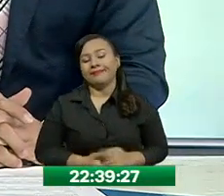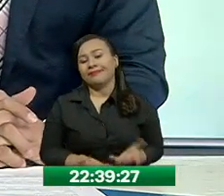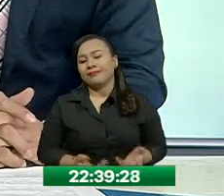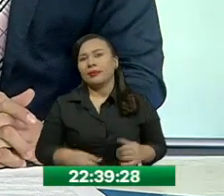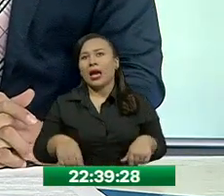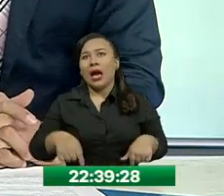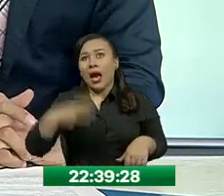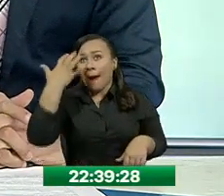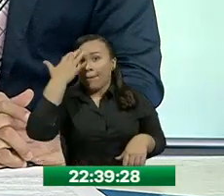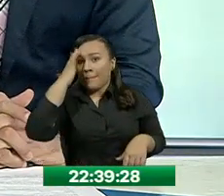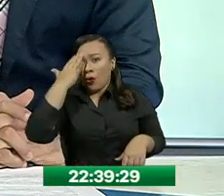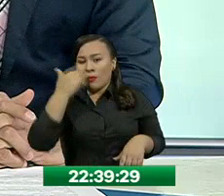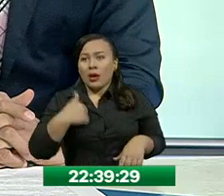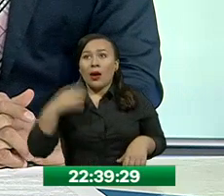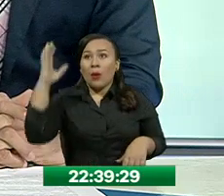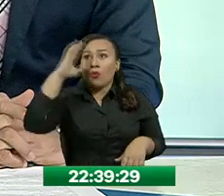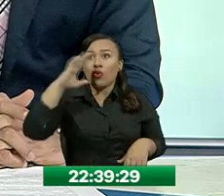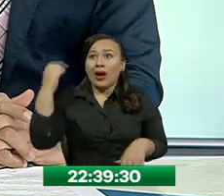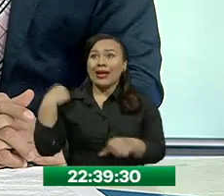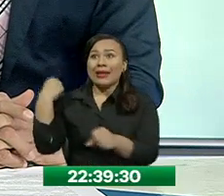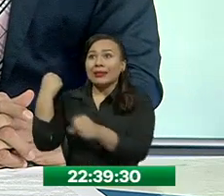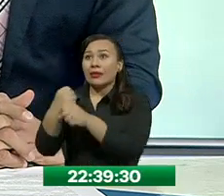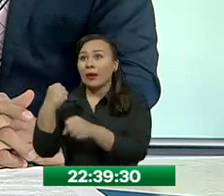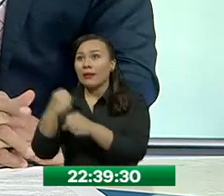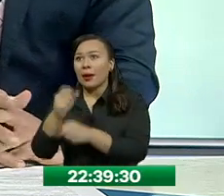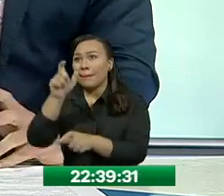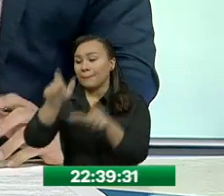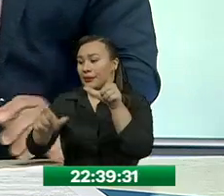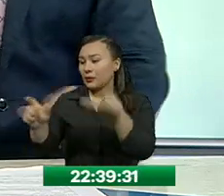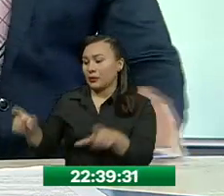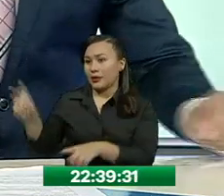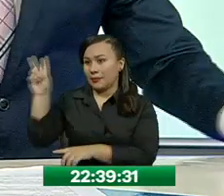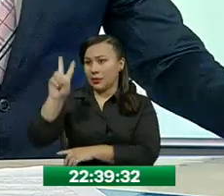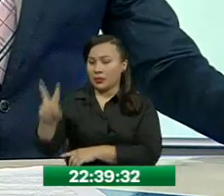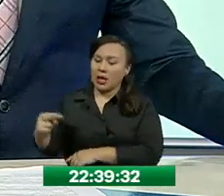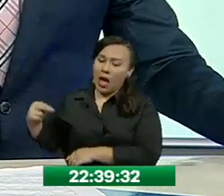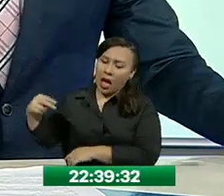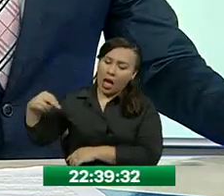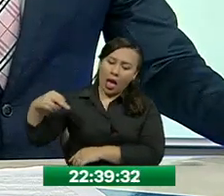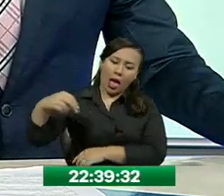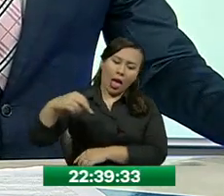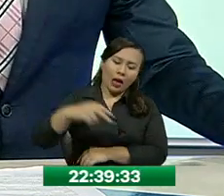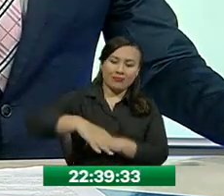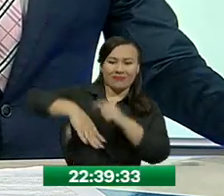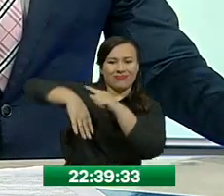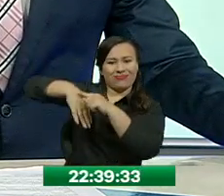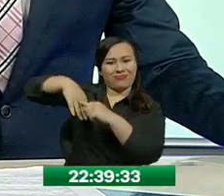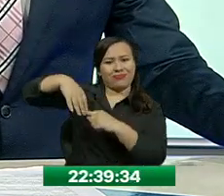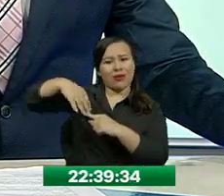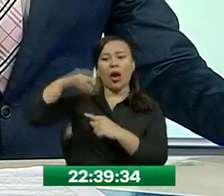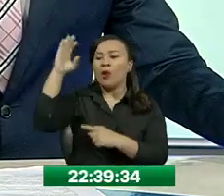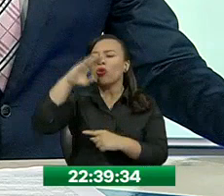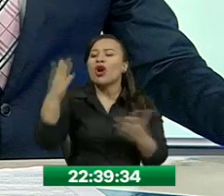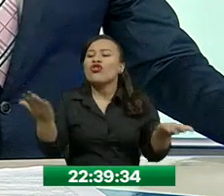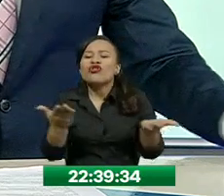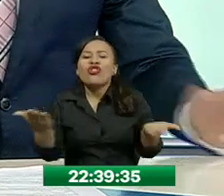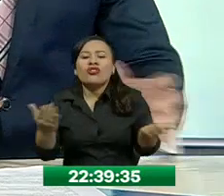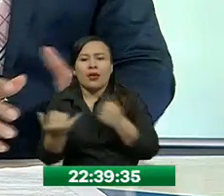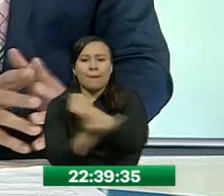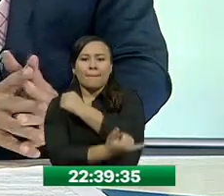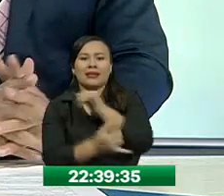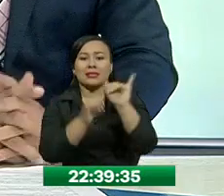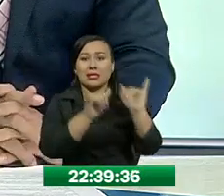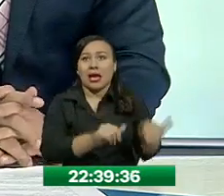su desesperación por buscar mejores días, los venezolanos peregrinan por toda América del Sur hasta encontrar un país en donde afincarse.